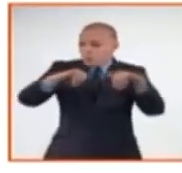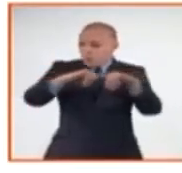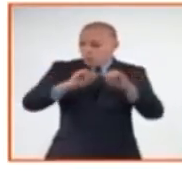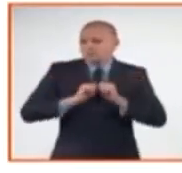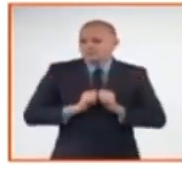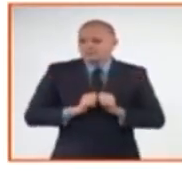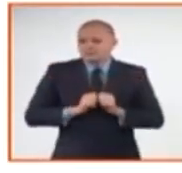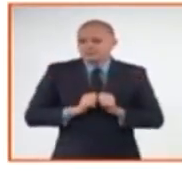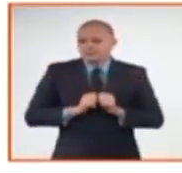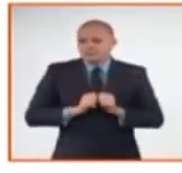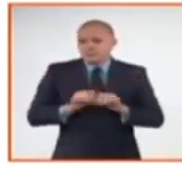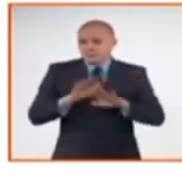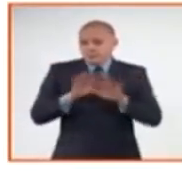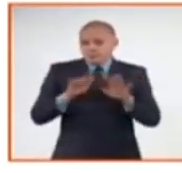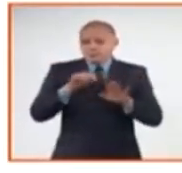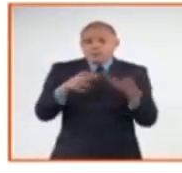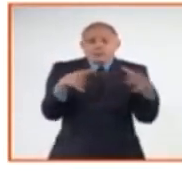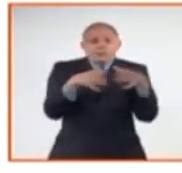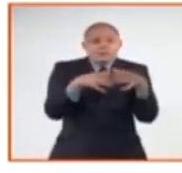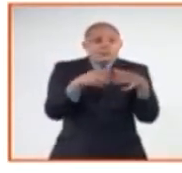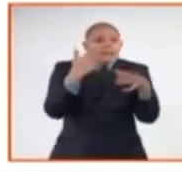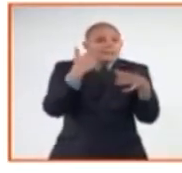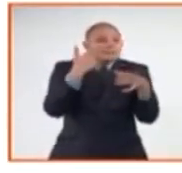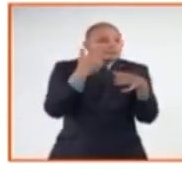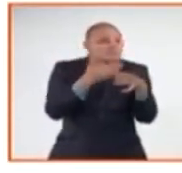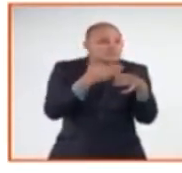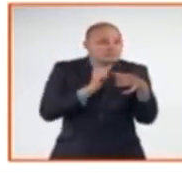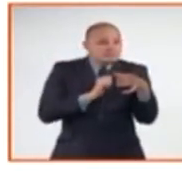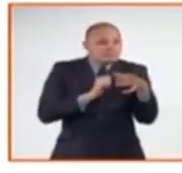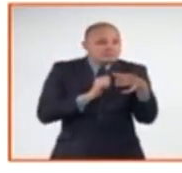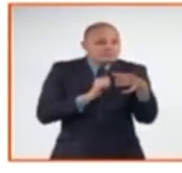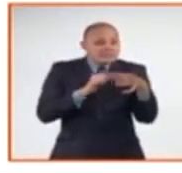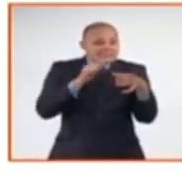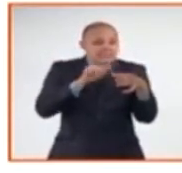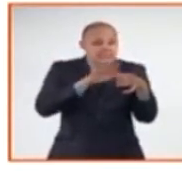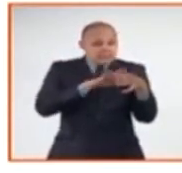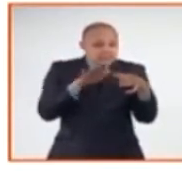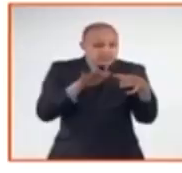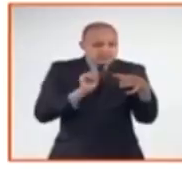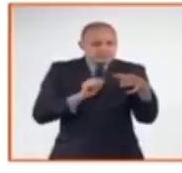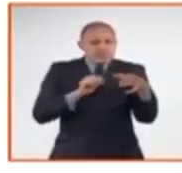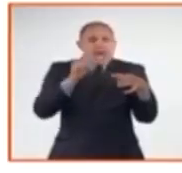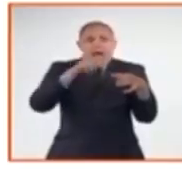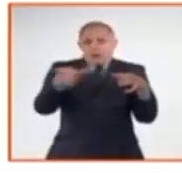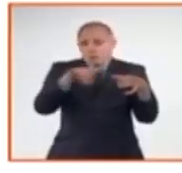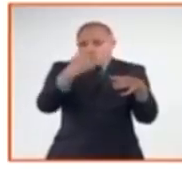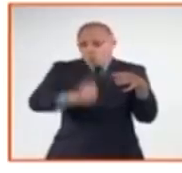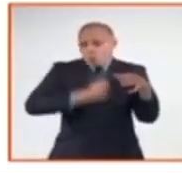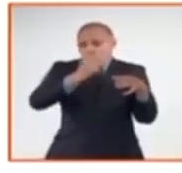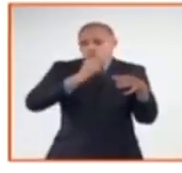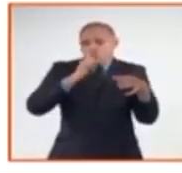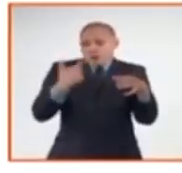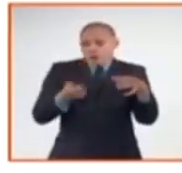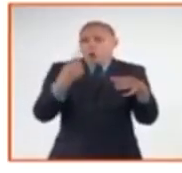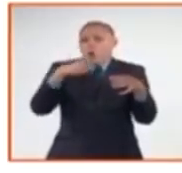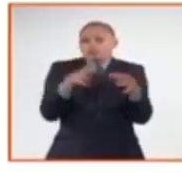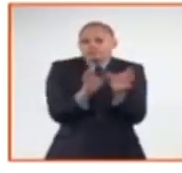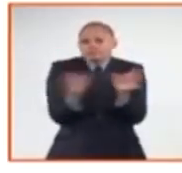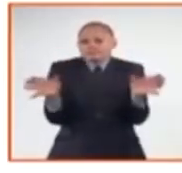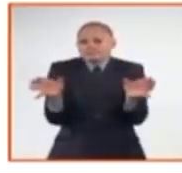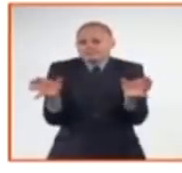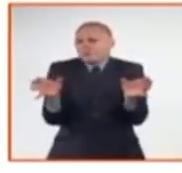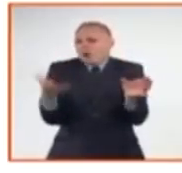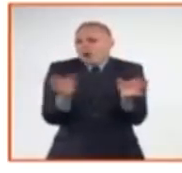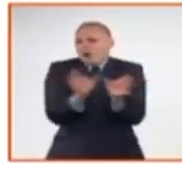porque por primera vez se va a hablar el producto y por eso también se utilizan grupos placebo y ahí es donde se mide la eficacia o sea en las condiciones ideales